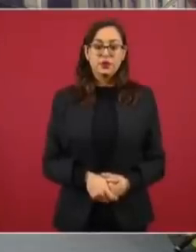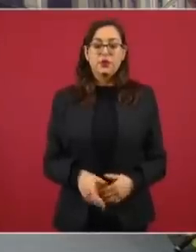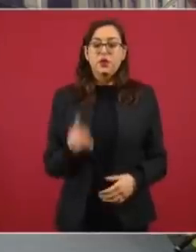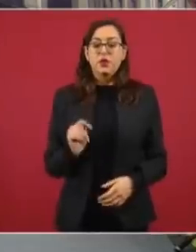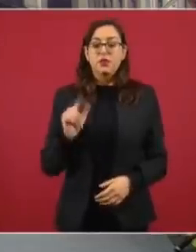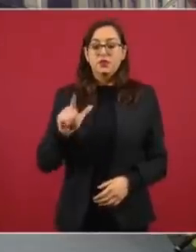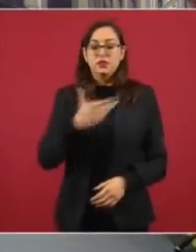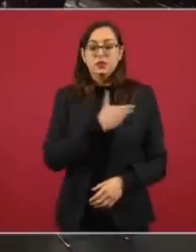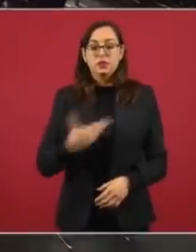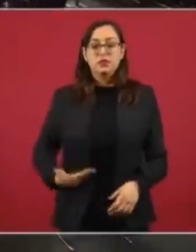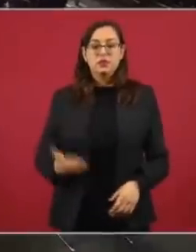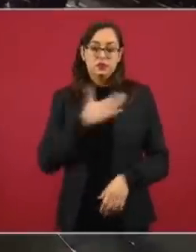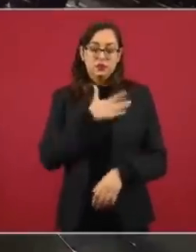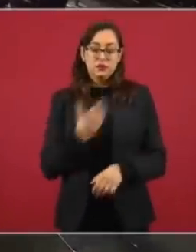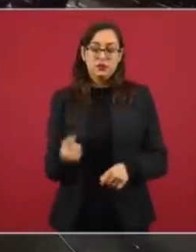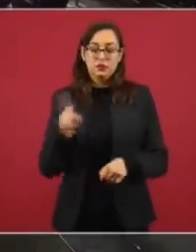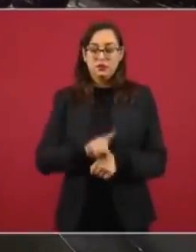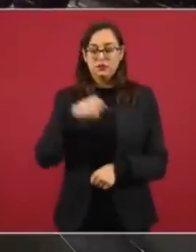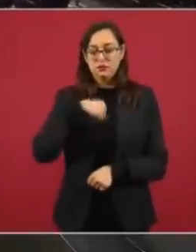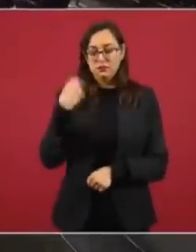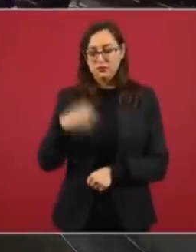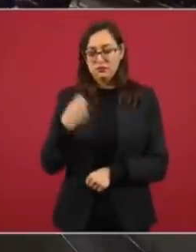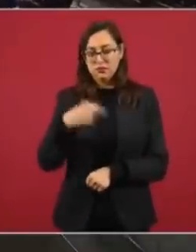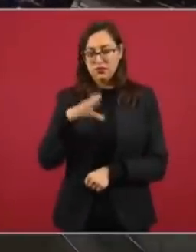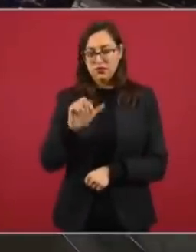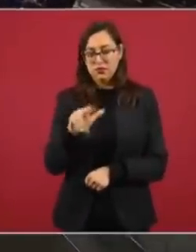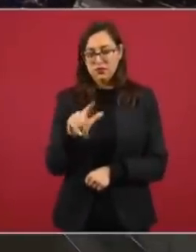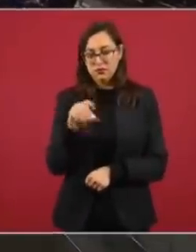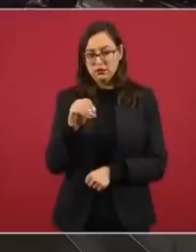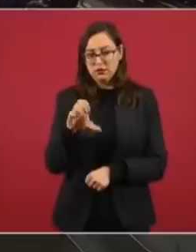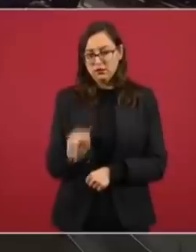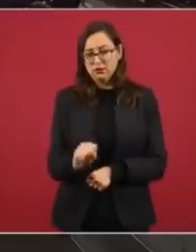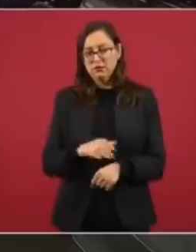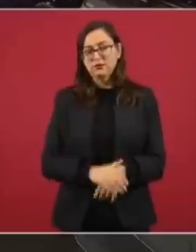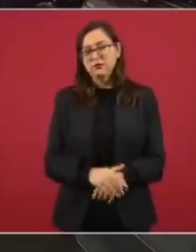¿Qué tal, presidente? Buenos días, Carlos Calzada, Radio Educación. La primera pregunta sería,